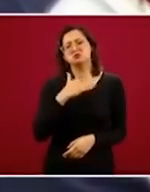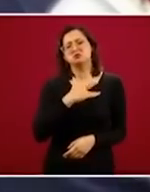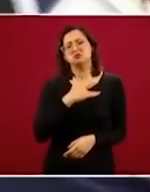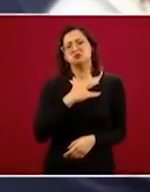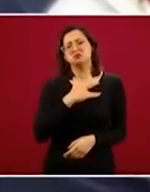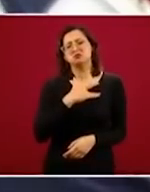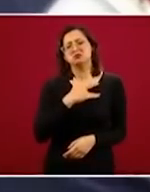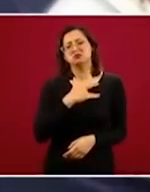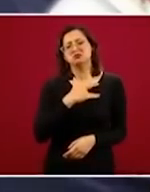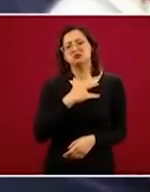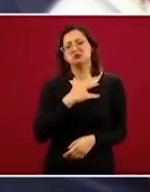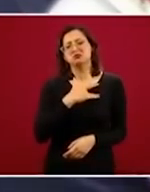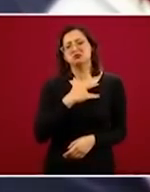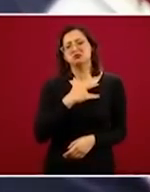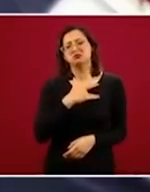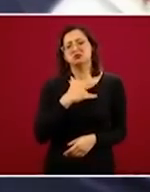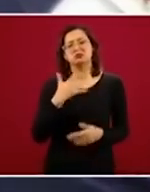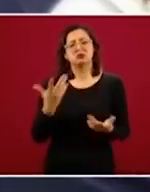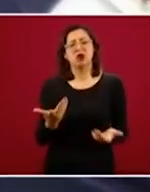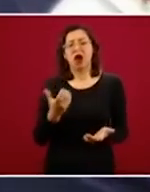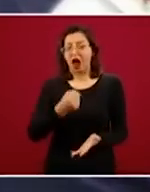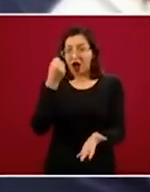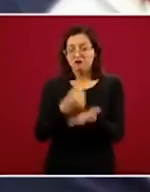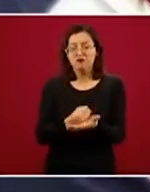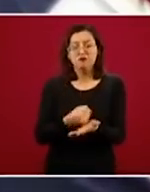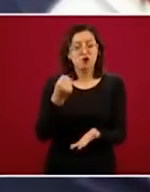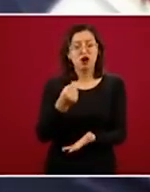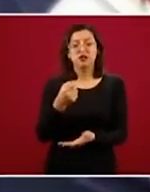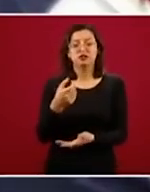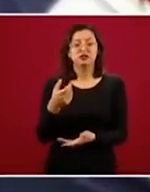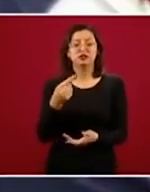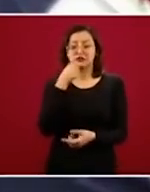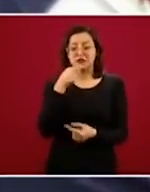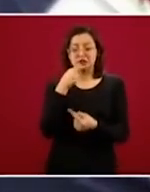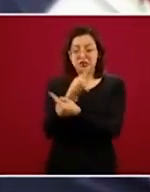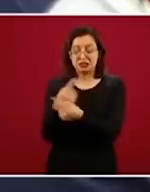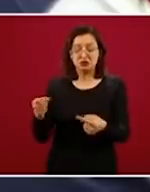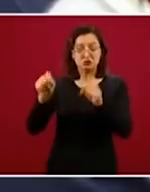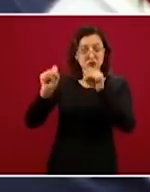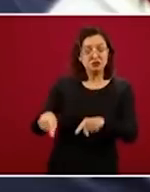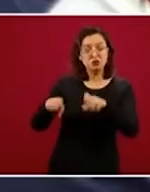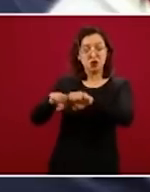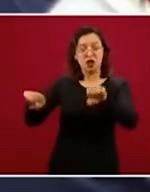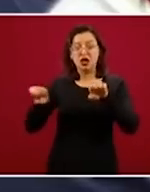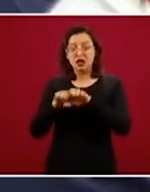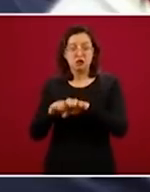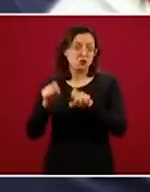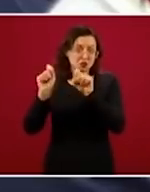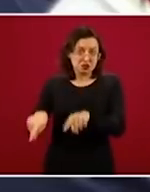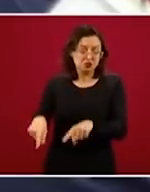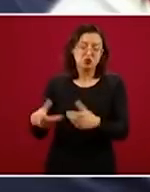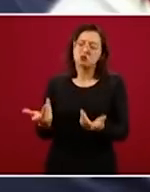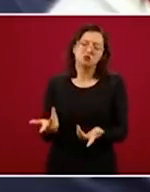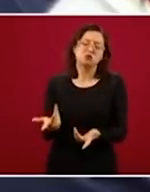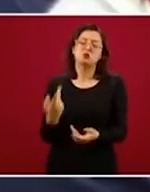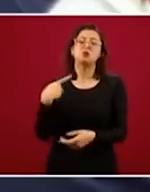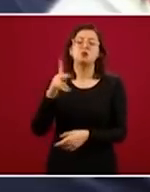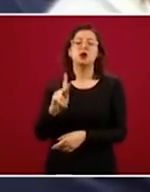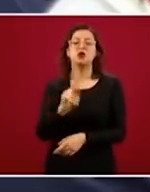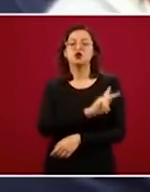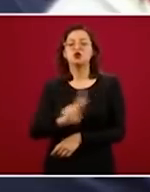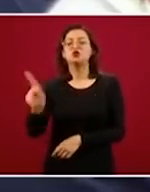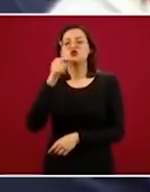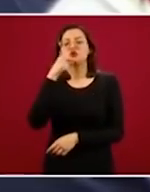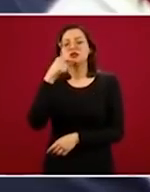este a poner a la fuerza el mismo equipo de niños pero lo que sí quiero es que a todos los niños